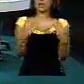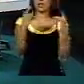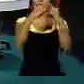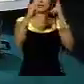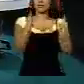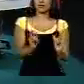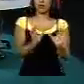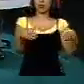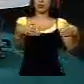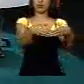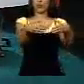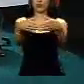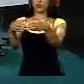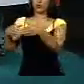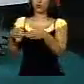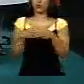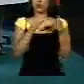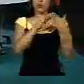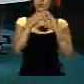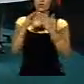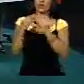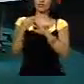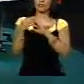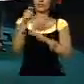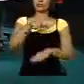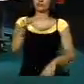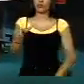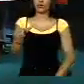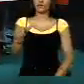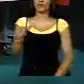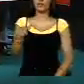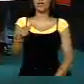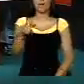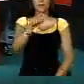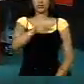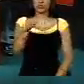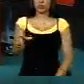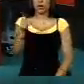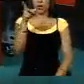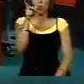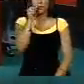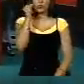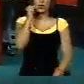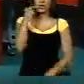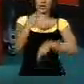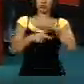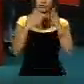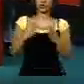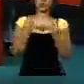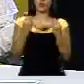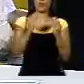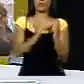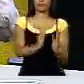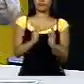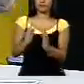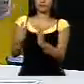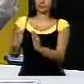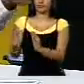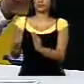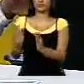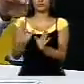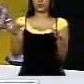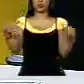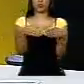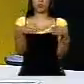organizados a todos los activistas, todos los militantes y todos los revolucionarios, cómo lo vamos a organizar en base